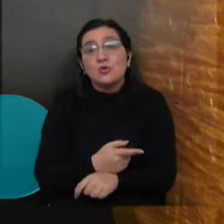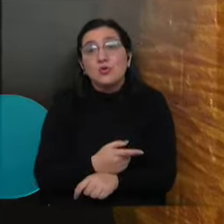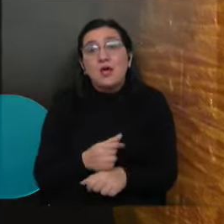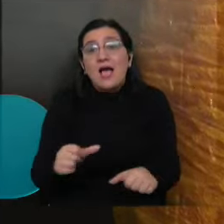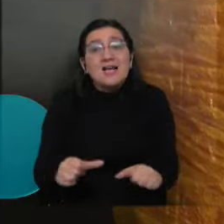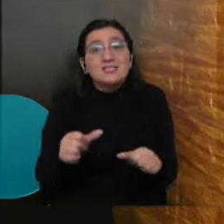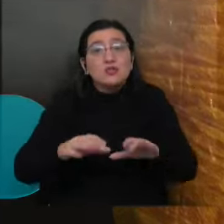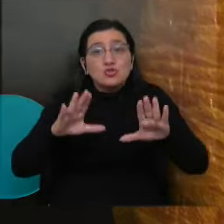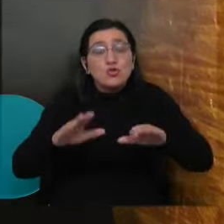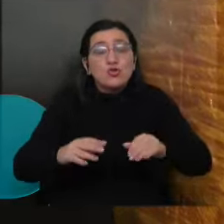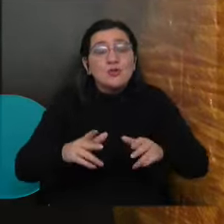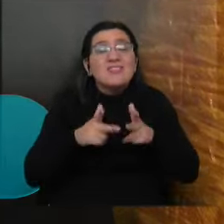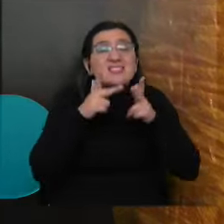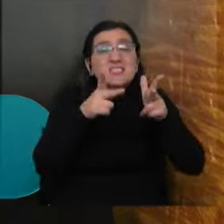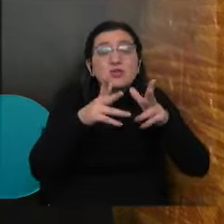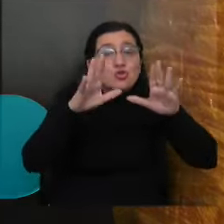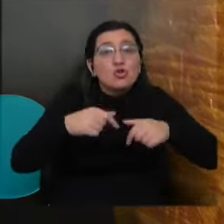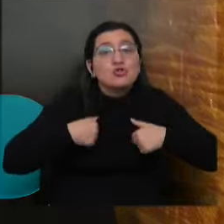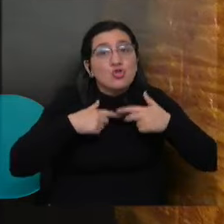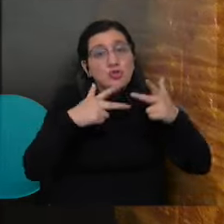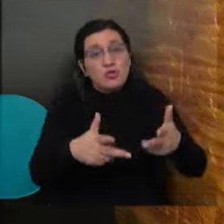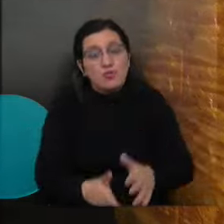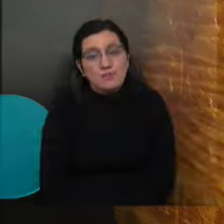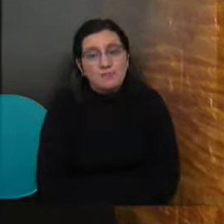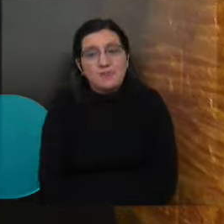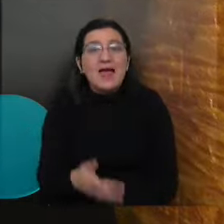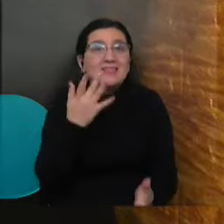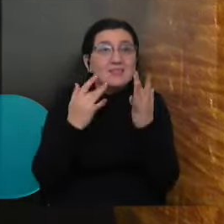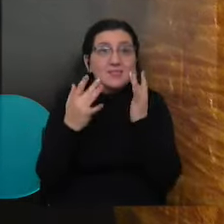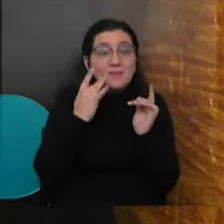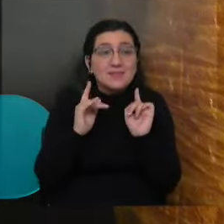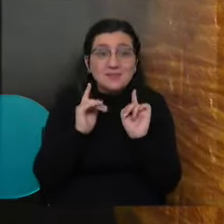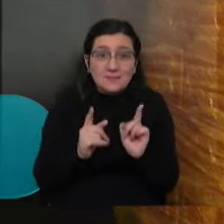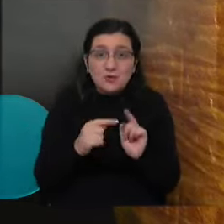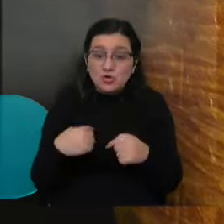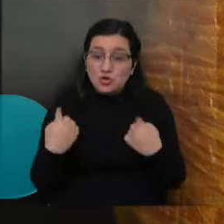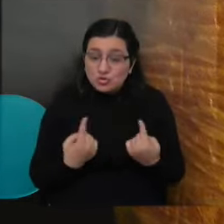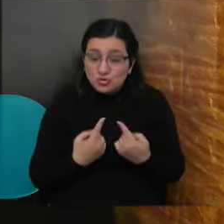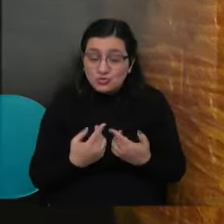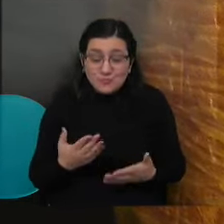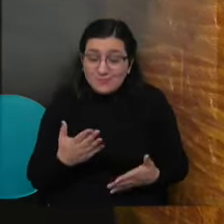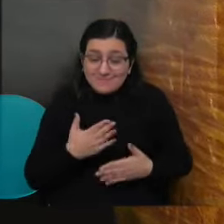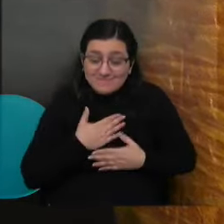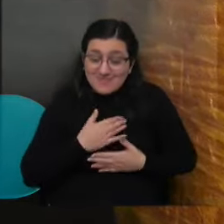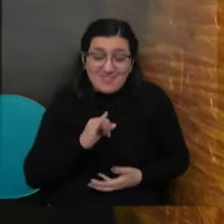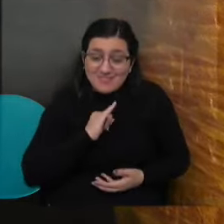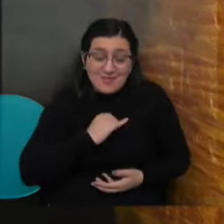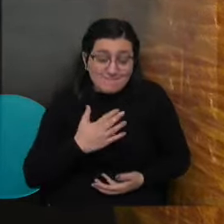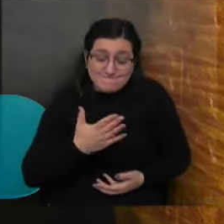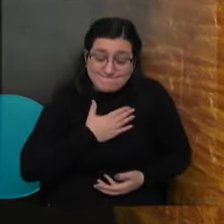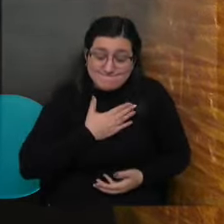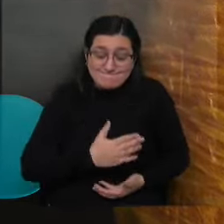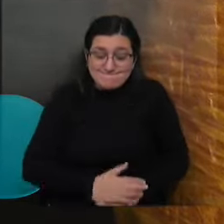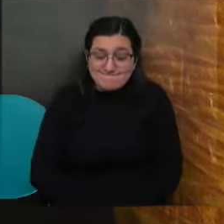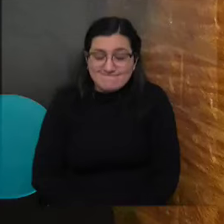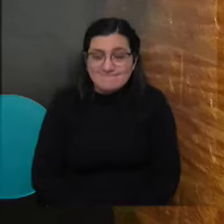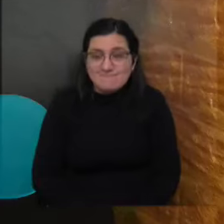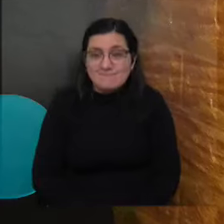todo lo que transmito ahora artísticamente Nosotros también entendíamos que nosotros éramos nosotros y y atravesar